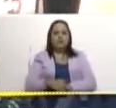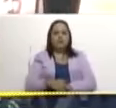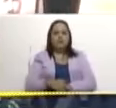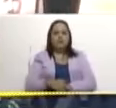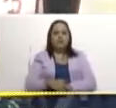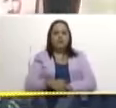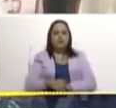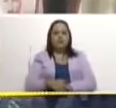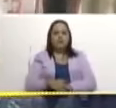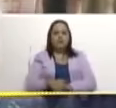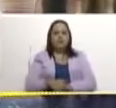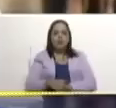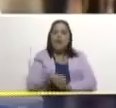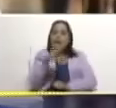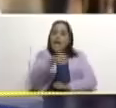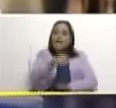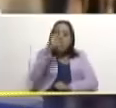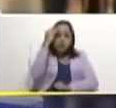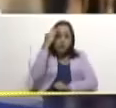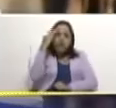Es el sueño